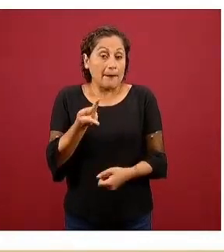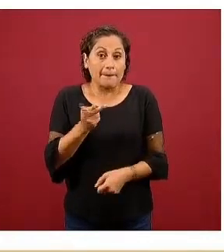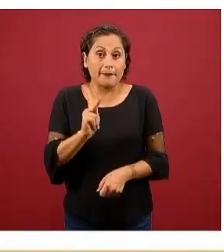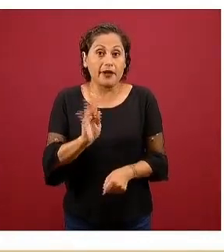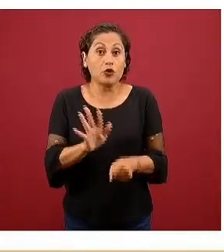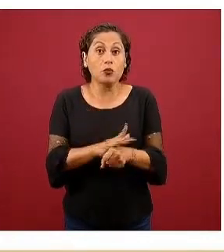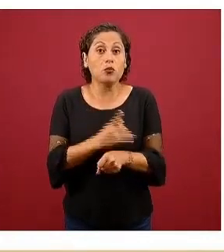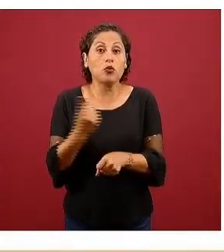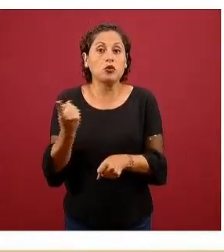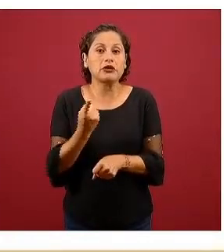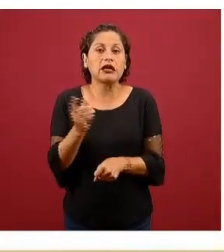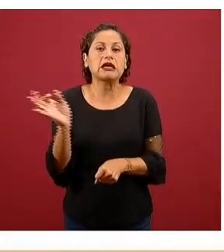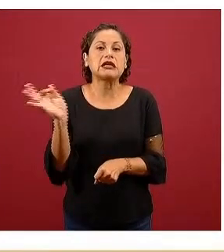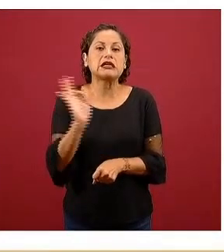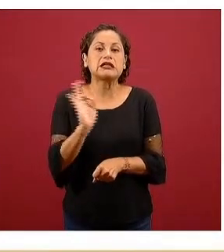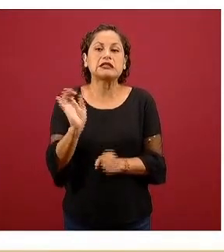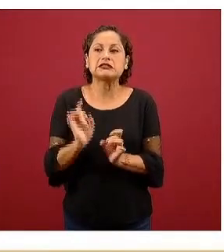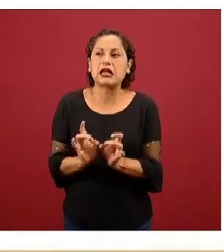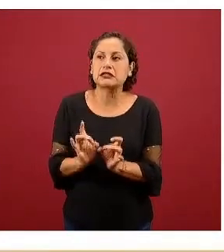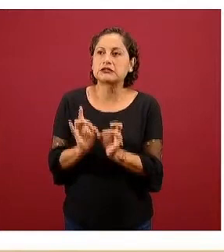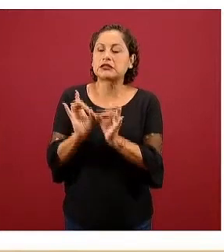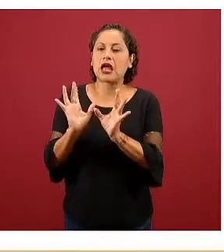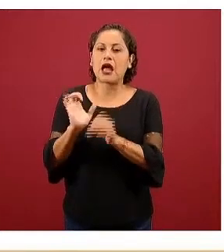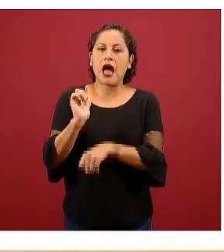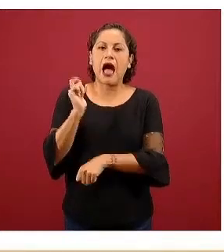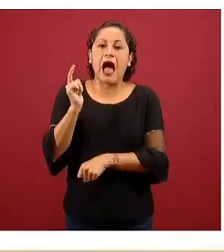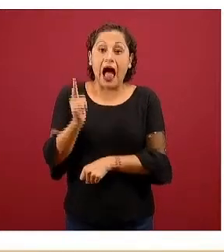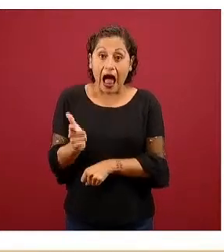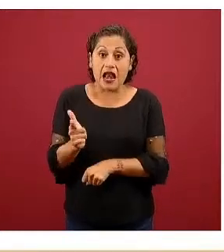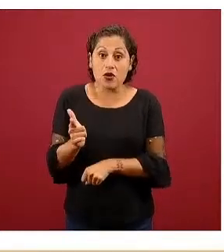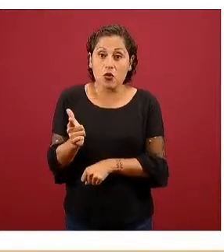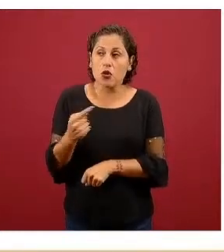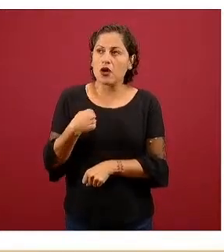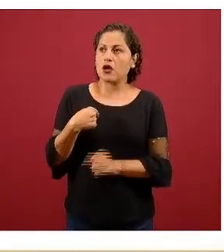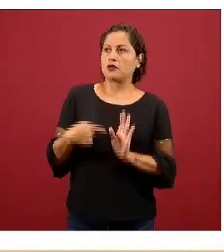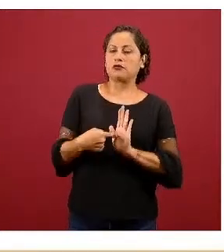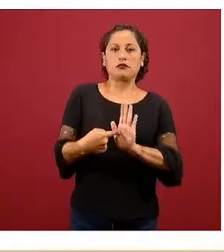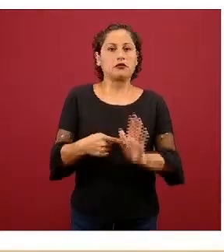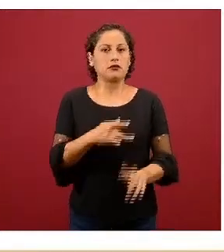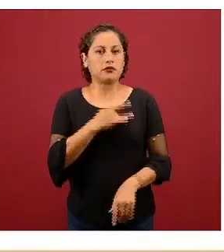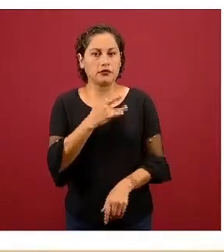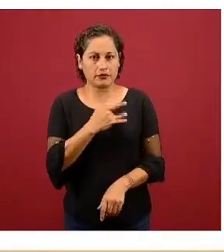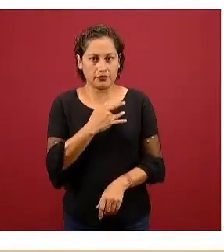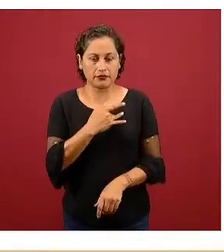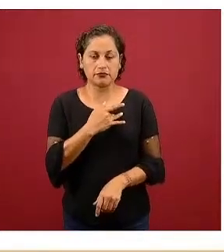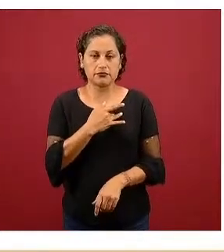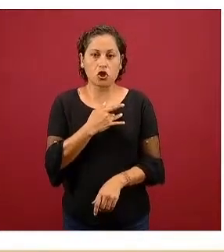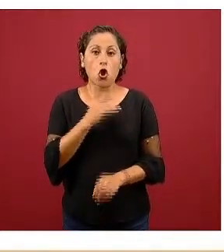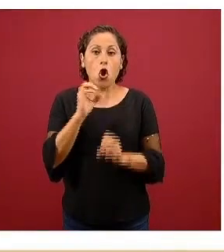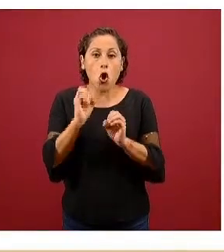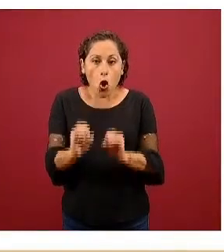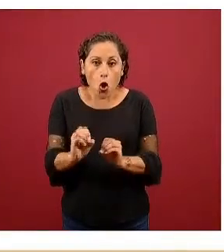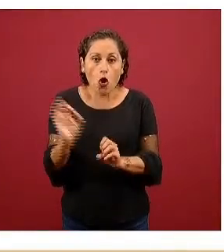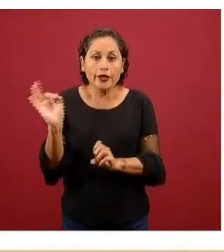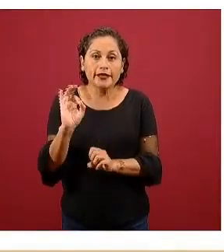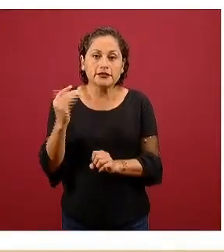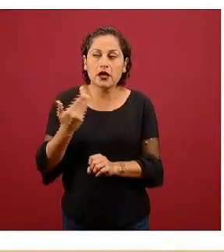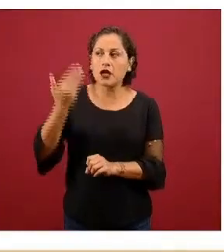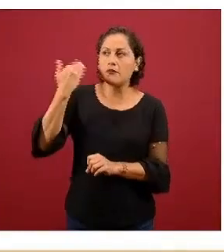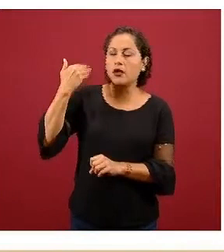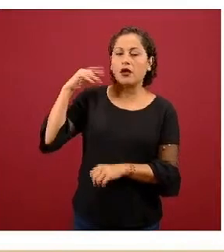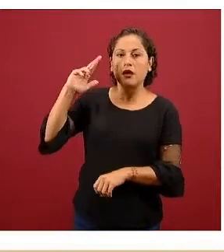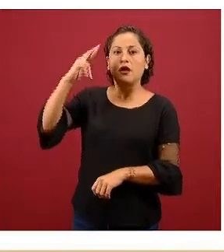consecuencias de alguna situación específica que estamos viviendo, ya sea pasada o